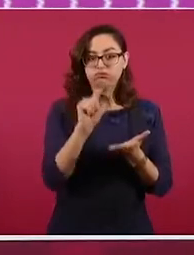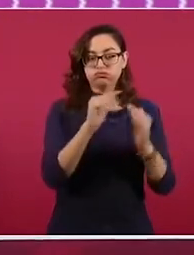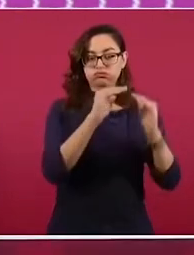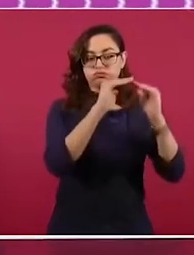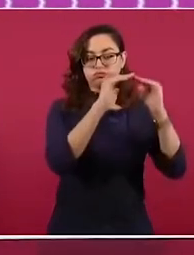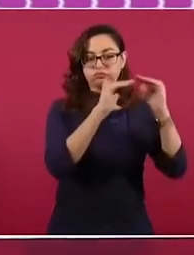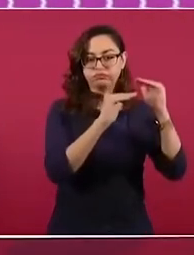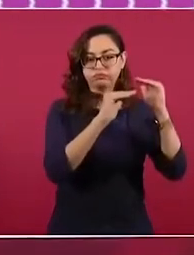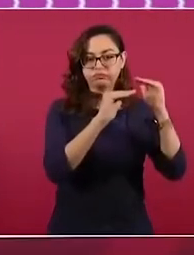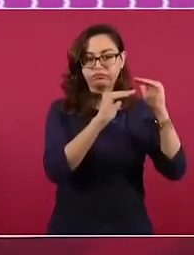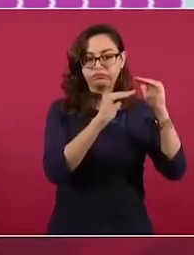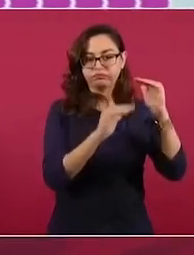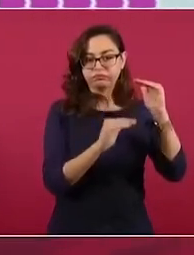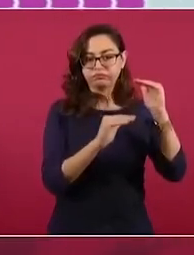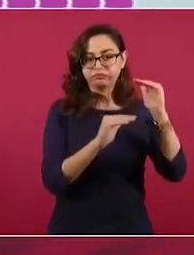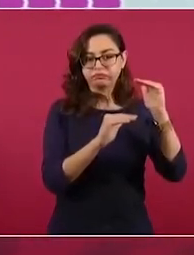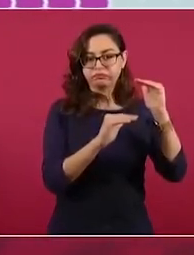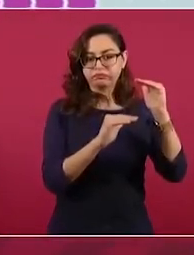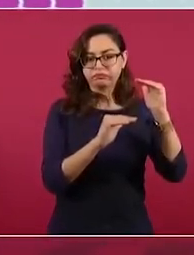lo que se llevó.